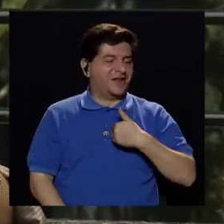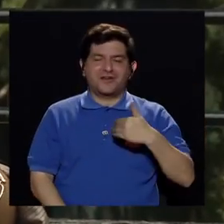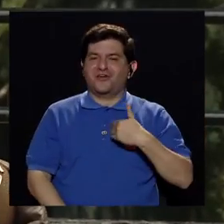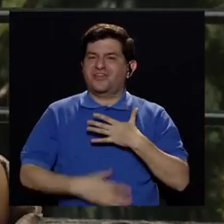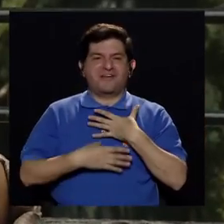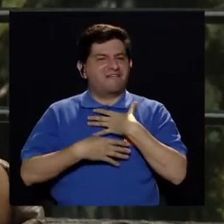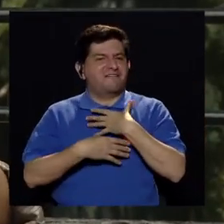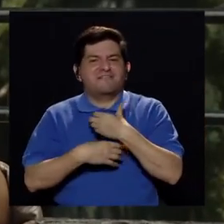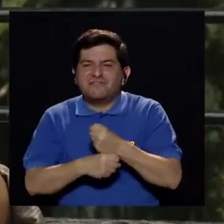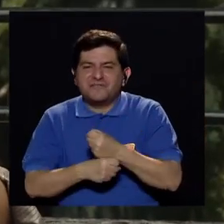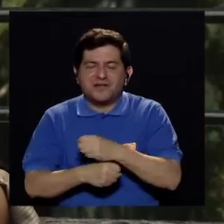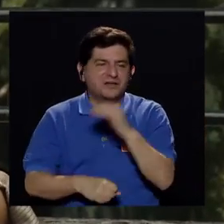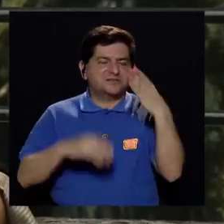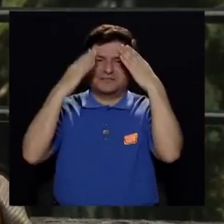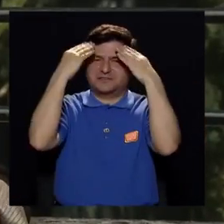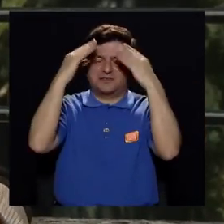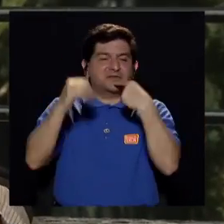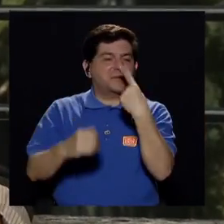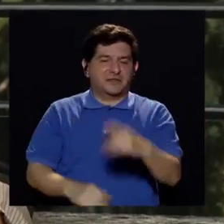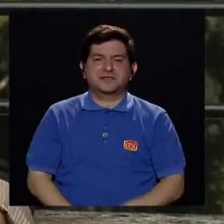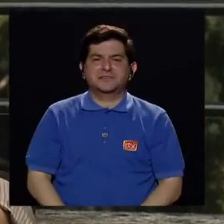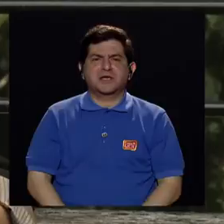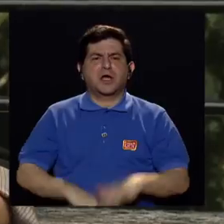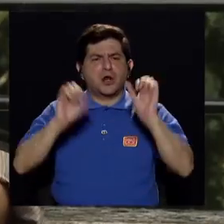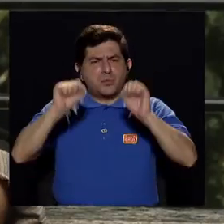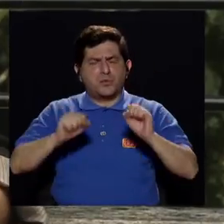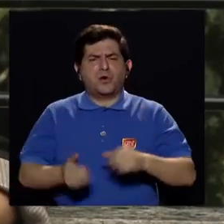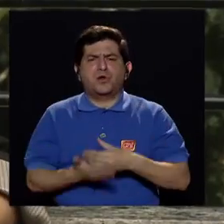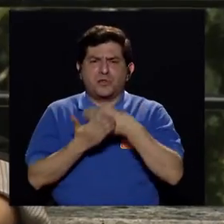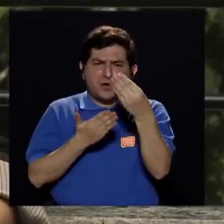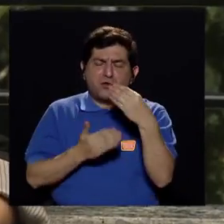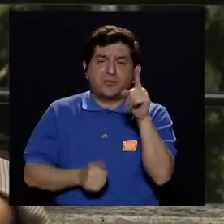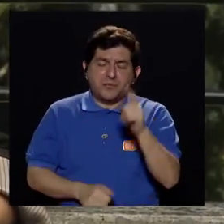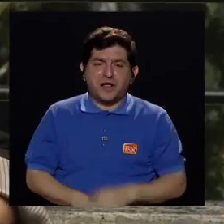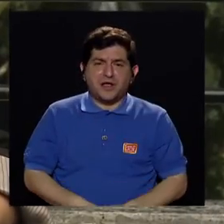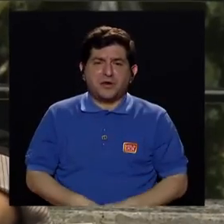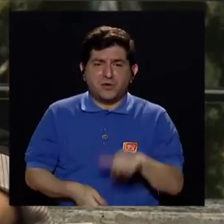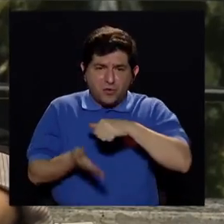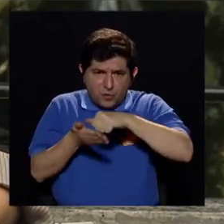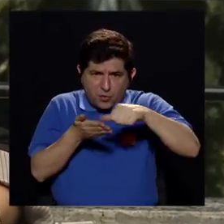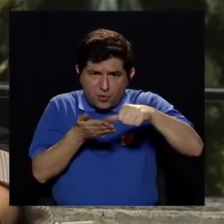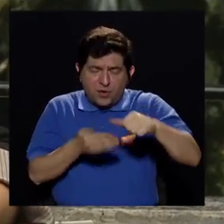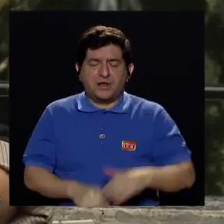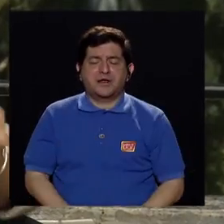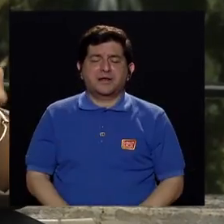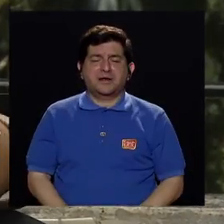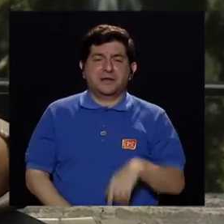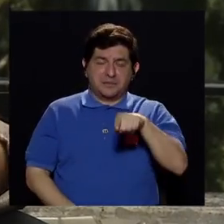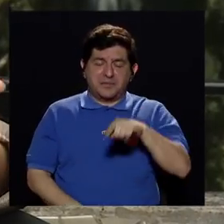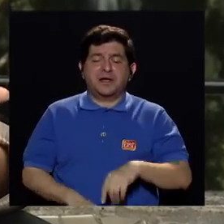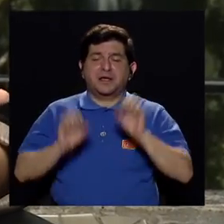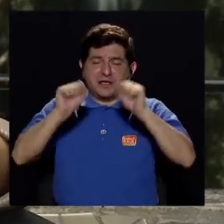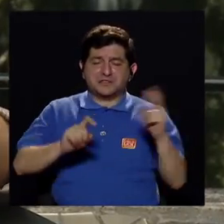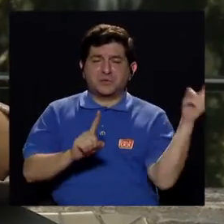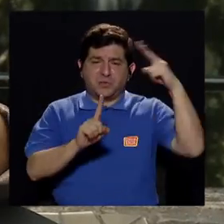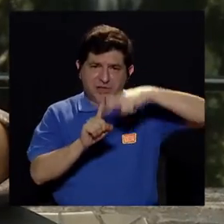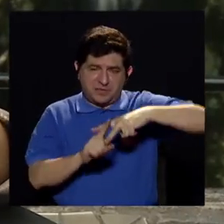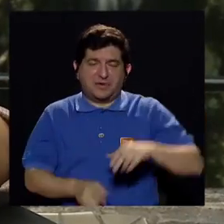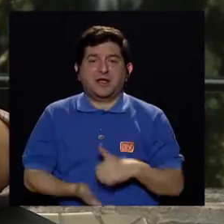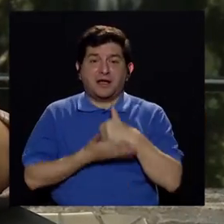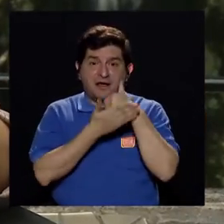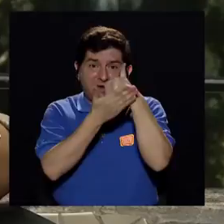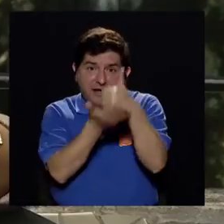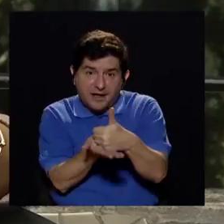confianza o no tenemos la información de decir podemos ir y conseguir un lubricante externo donde me trabaje lo que es